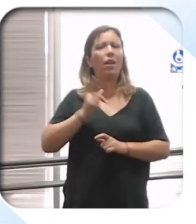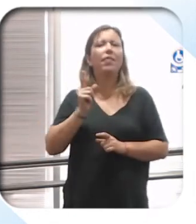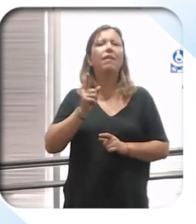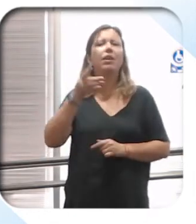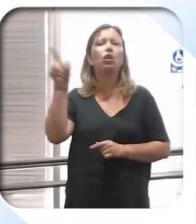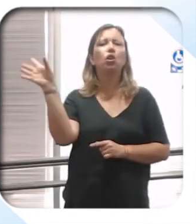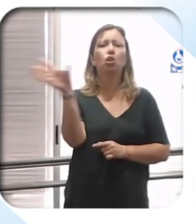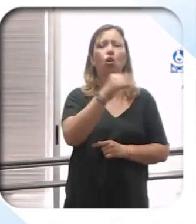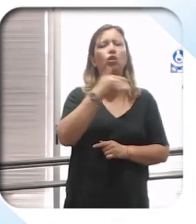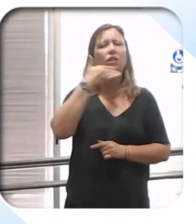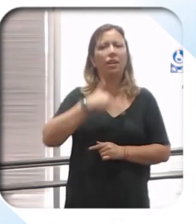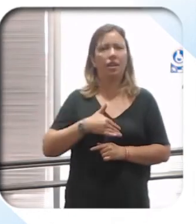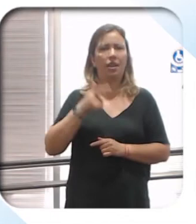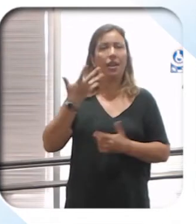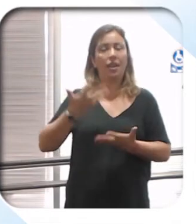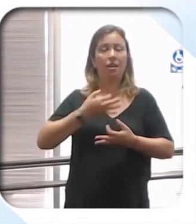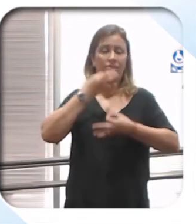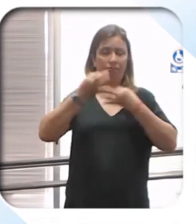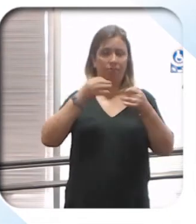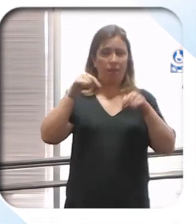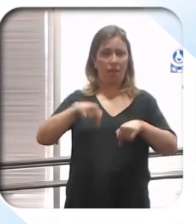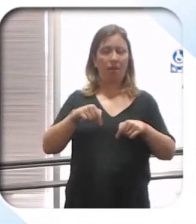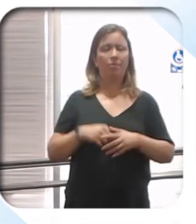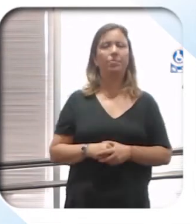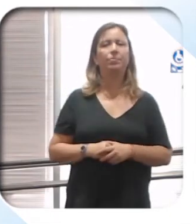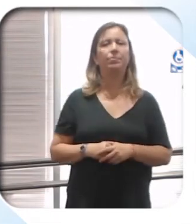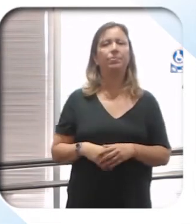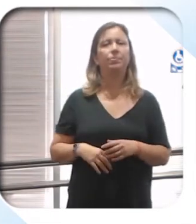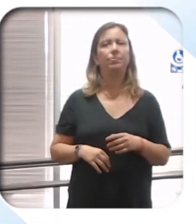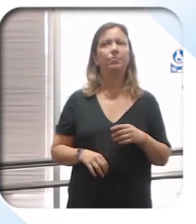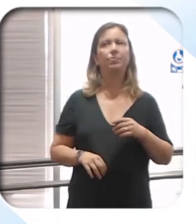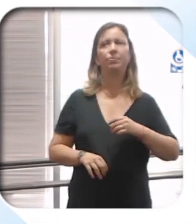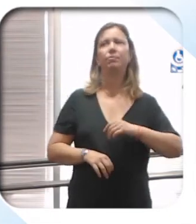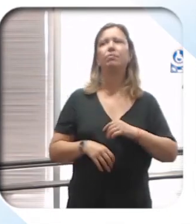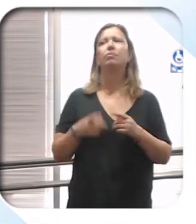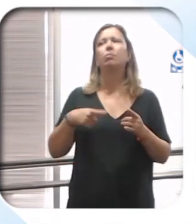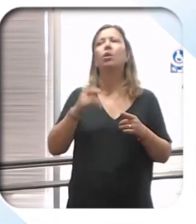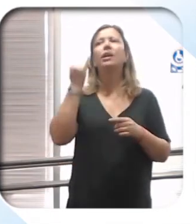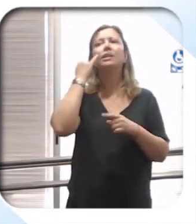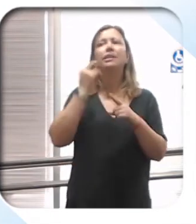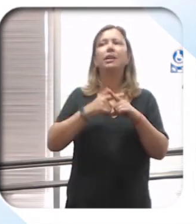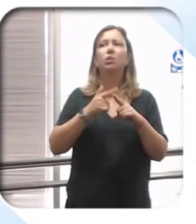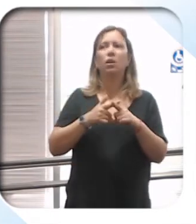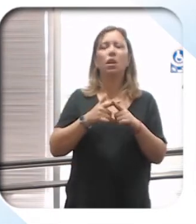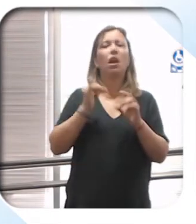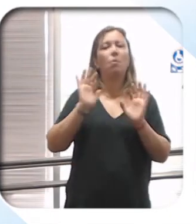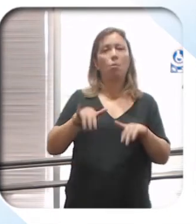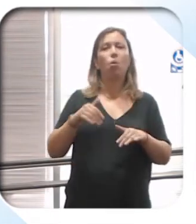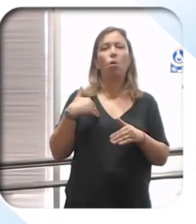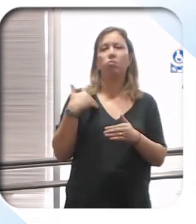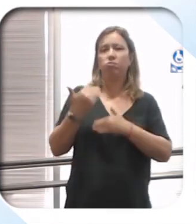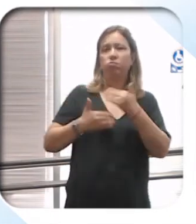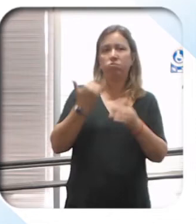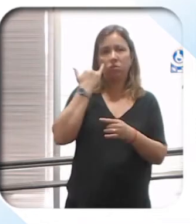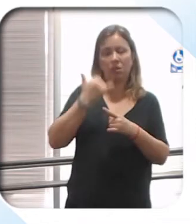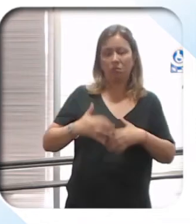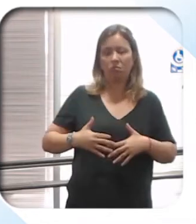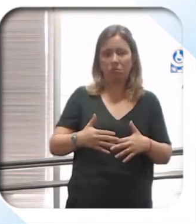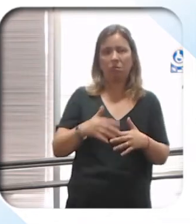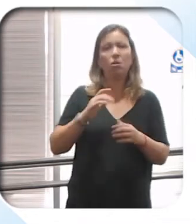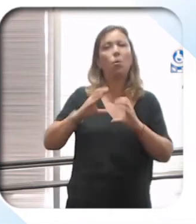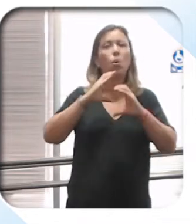que yo más quiero en esta charla, ¿sí? Bueno, porque también la sexualidad sí es reproductiva,